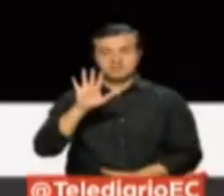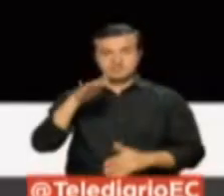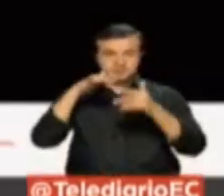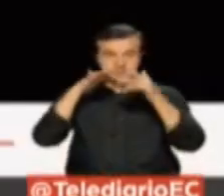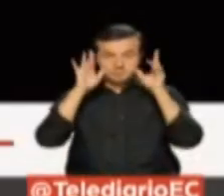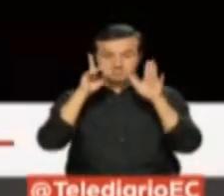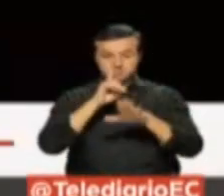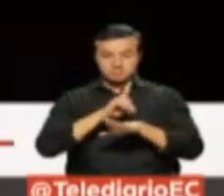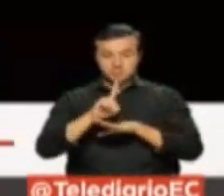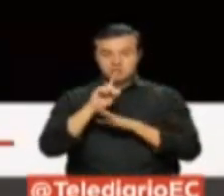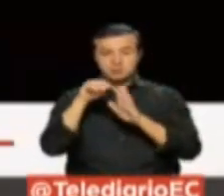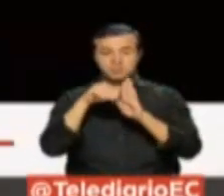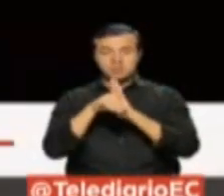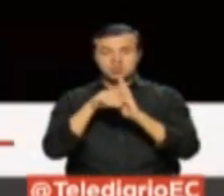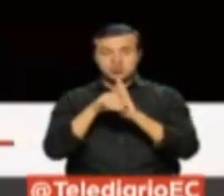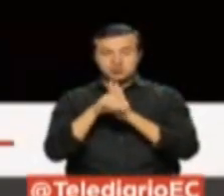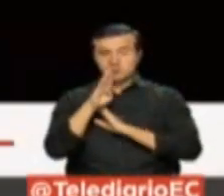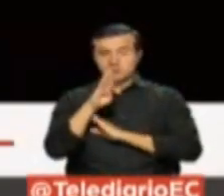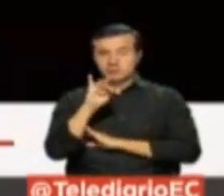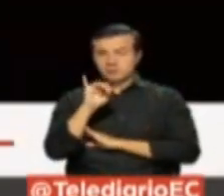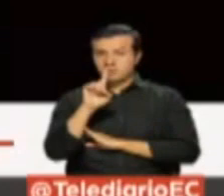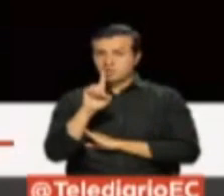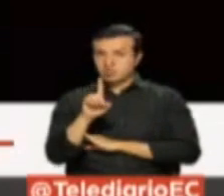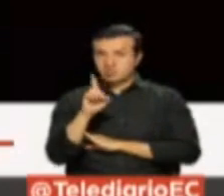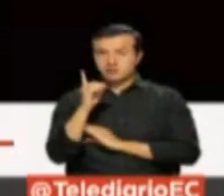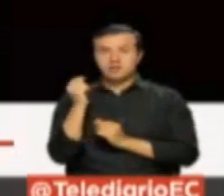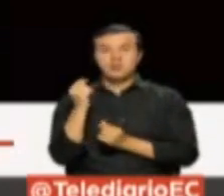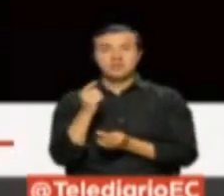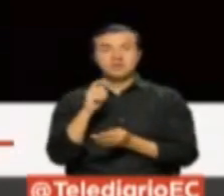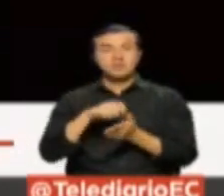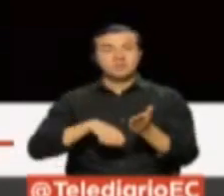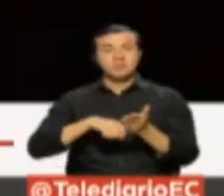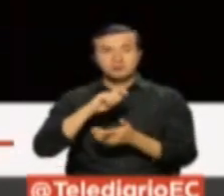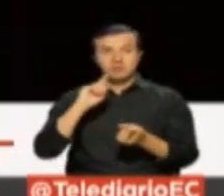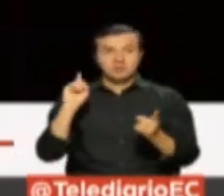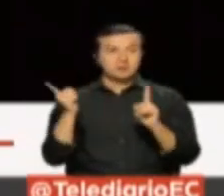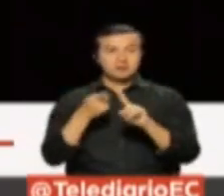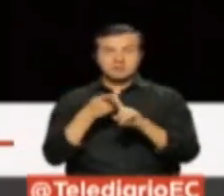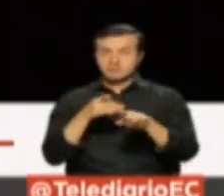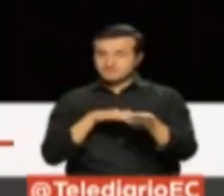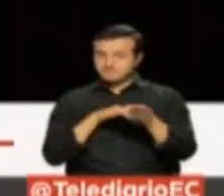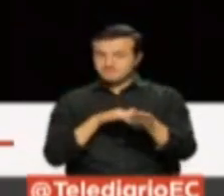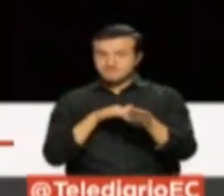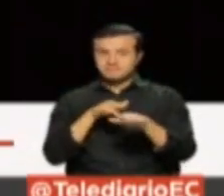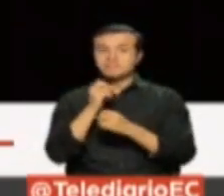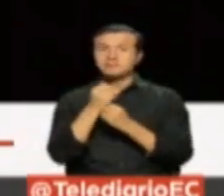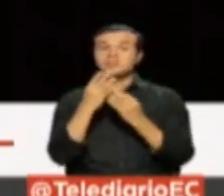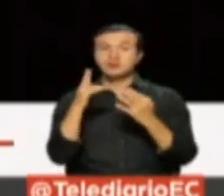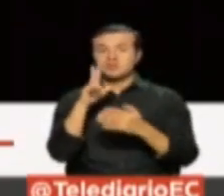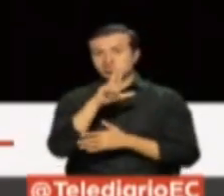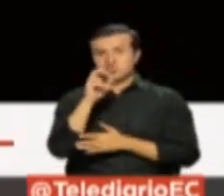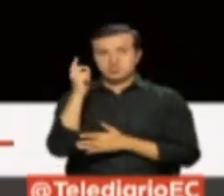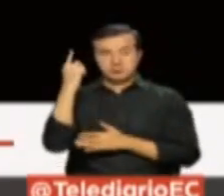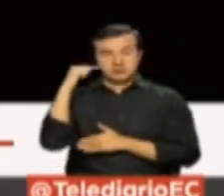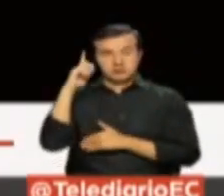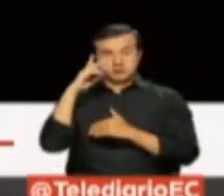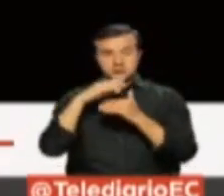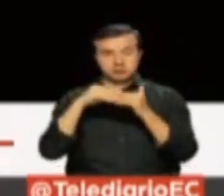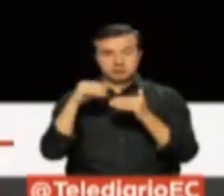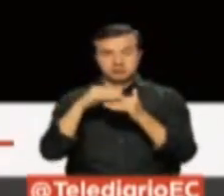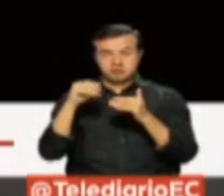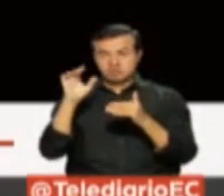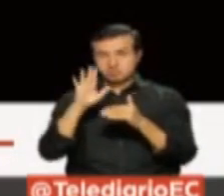el directorio del Banco Interamericano de Desarrollo aprobó la primera garantía por 300 millones de dólares para el